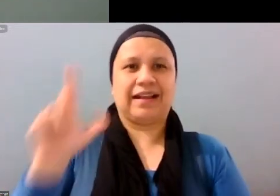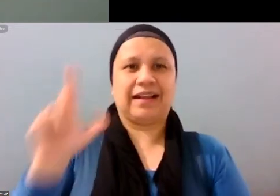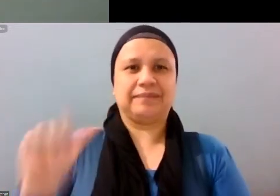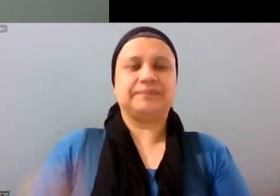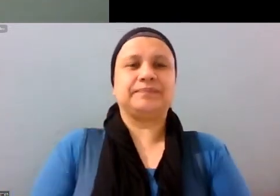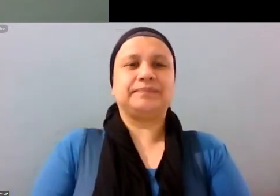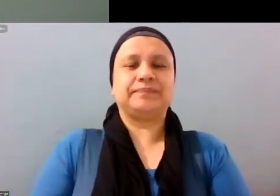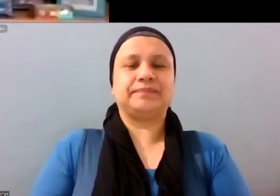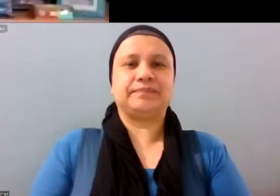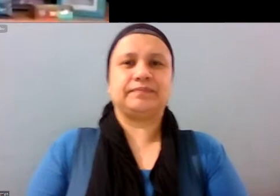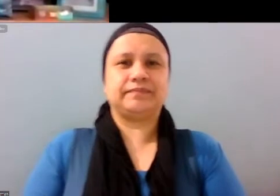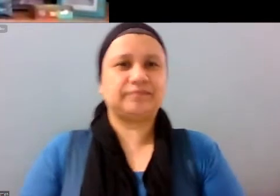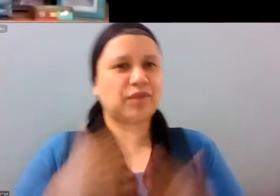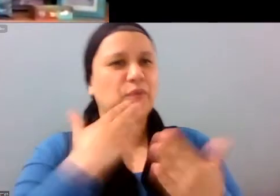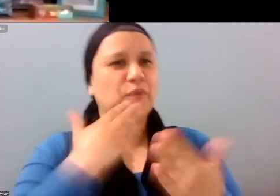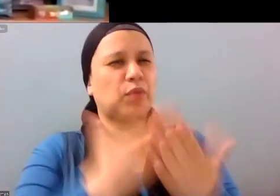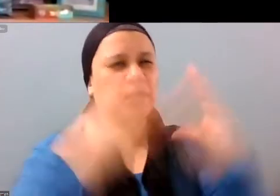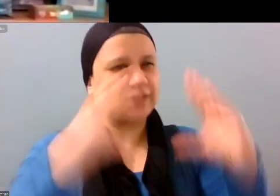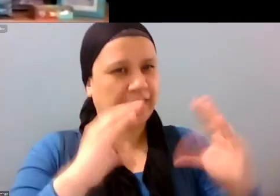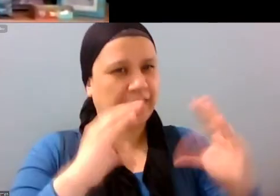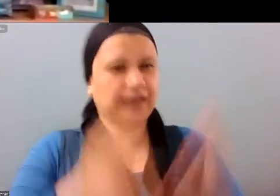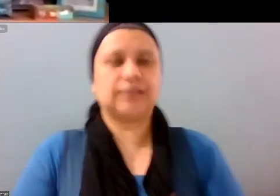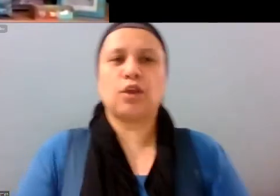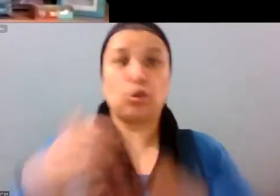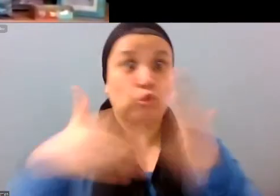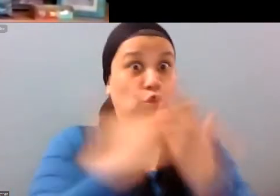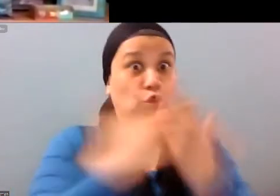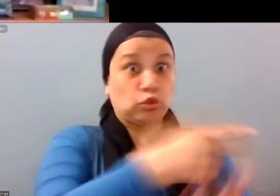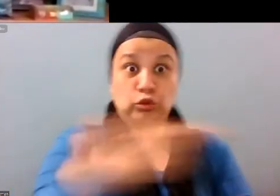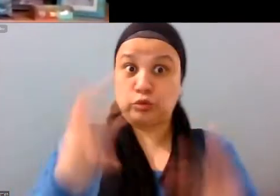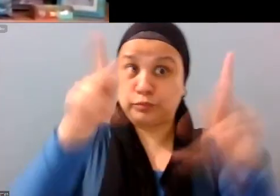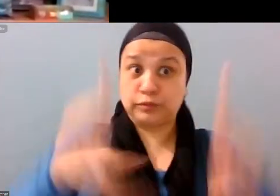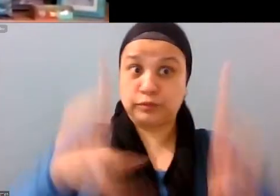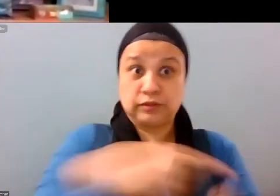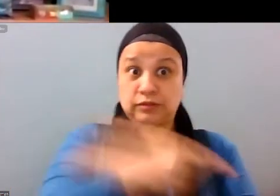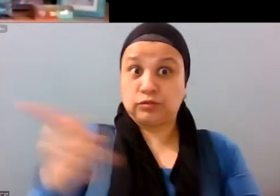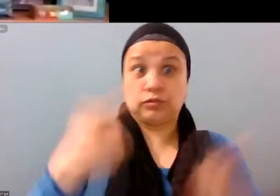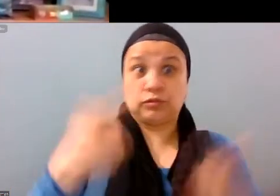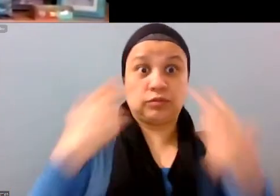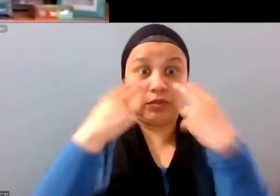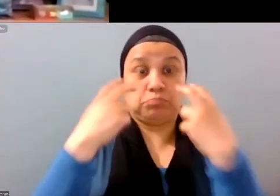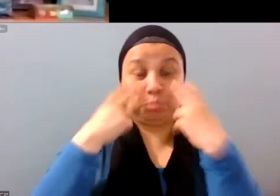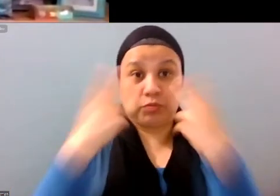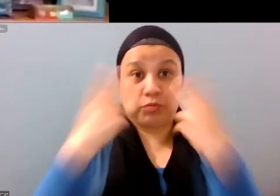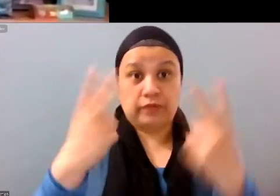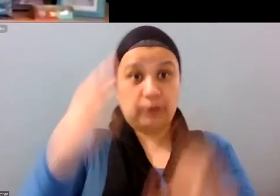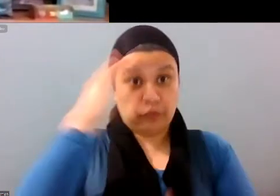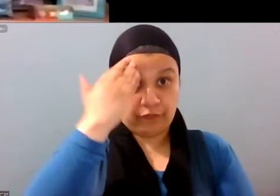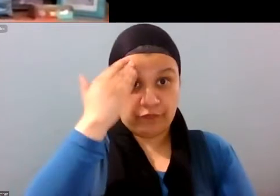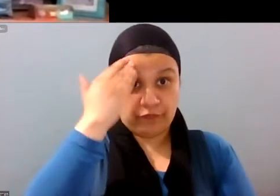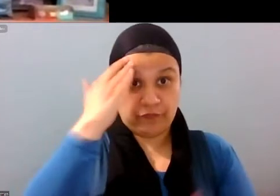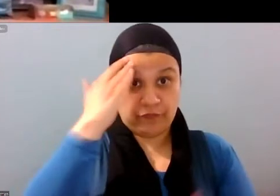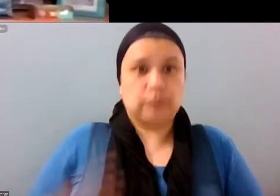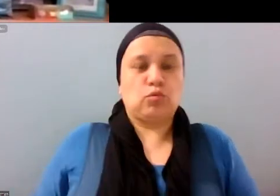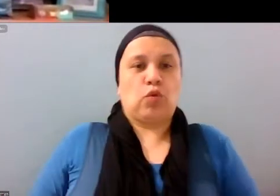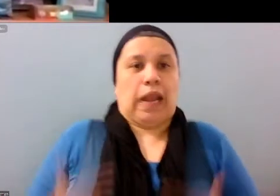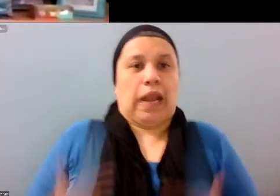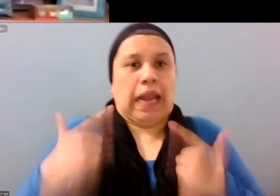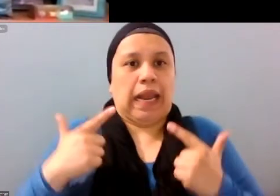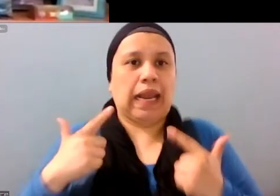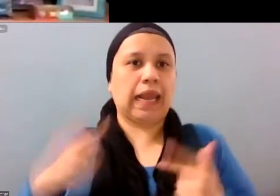muy buenas tardes a todas las personas que nos están viendo a través del Facebook Live de la Universidad Estatal a